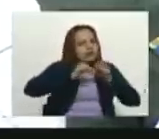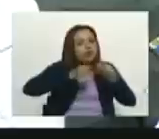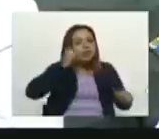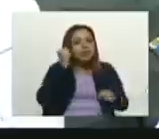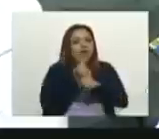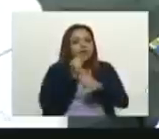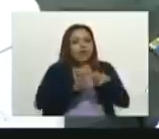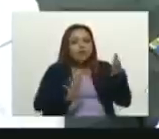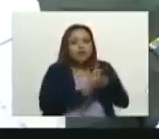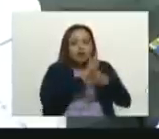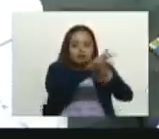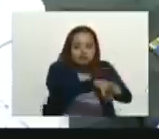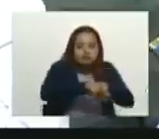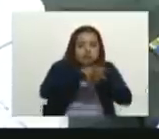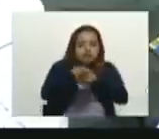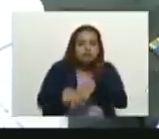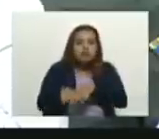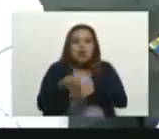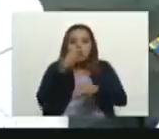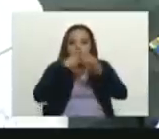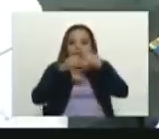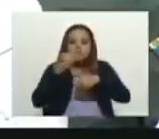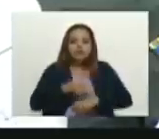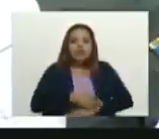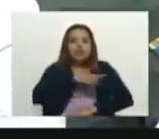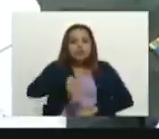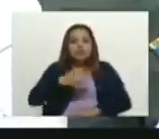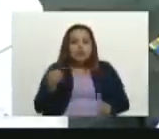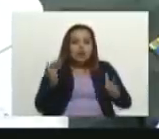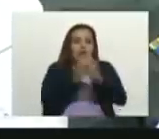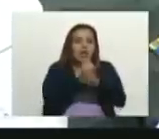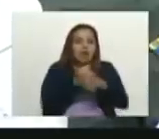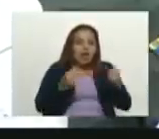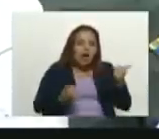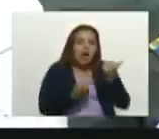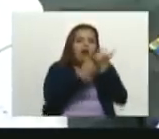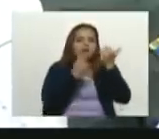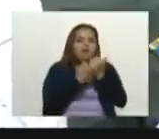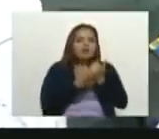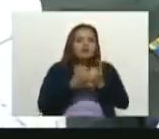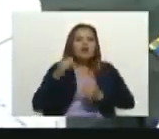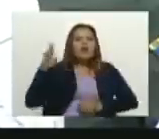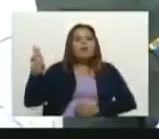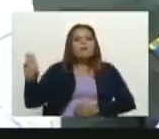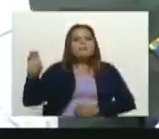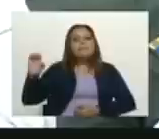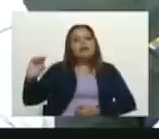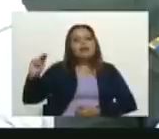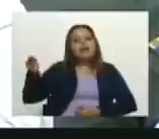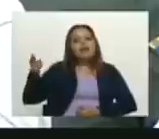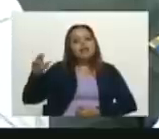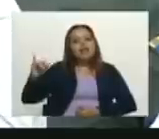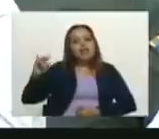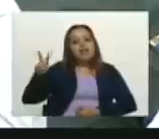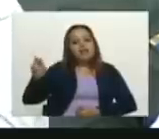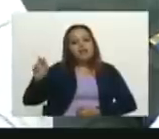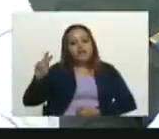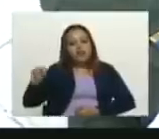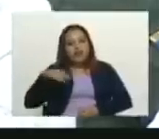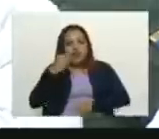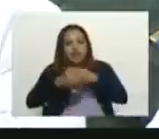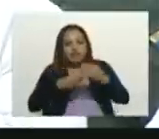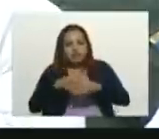la agricultura, a la producción. Ahí hemos logrado, con el apoyo de Pequivén, hemos logrado acercar